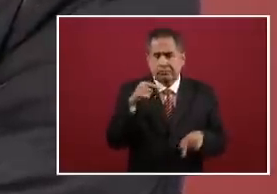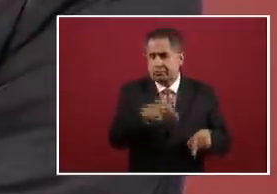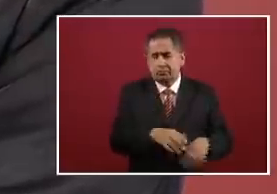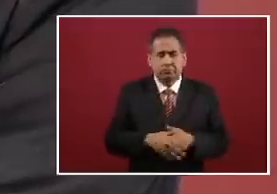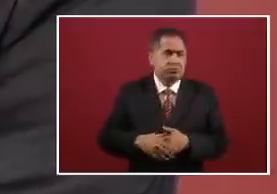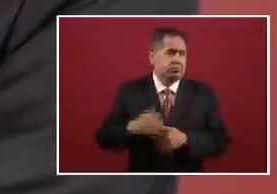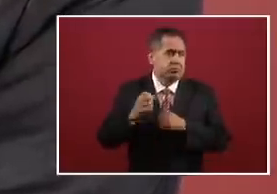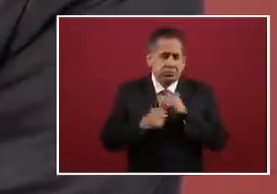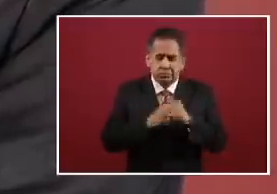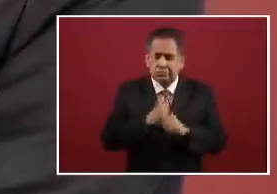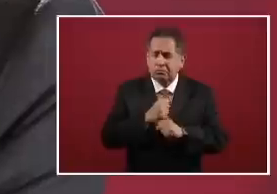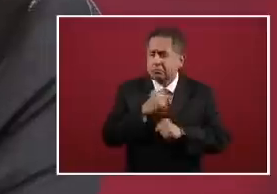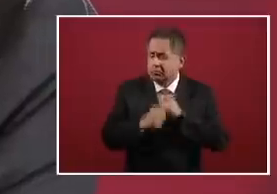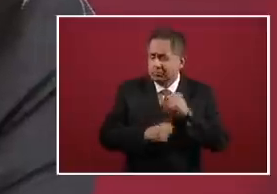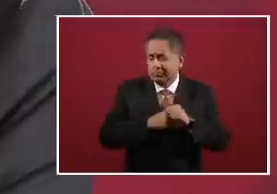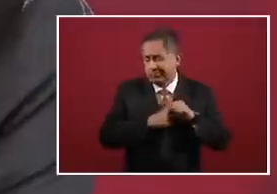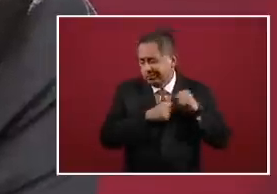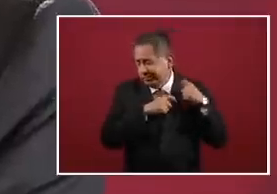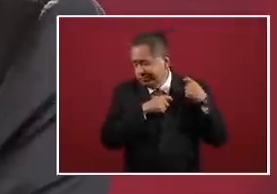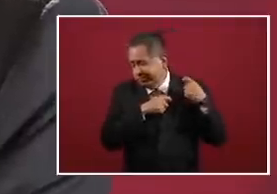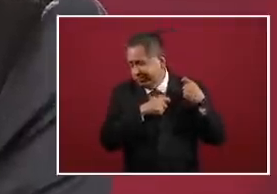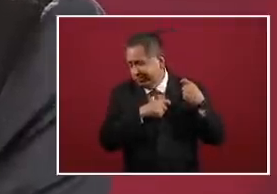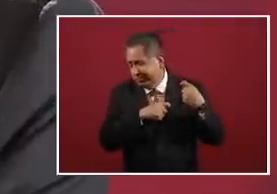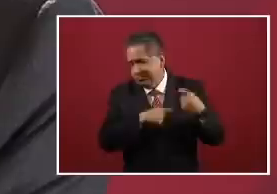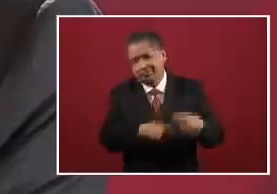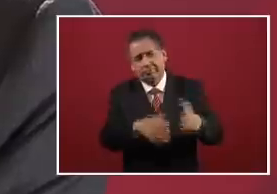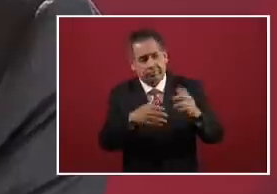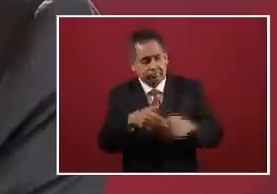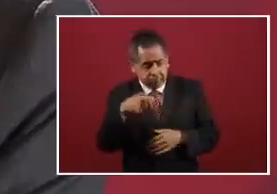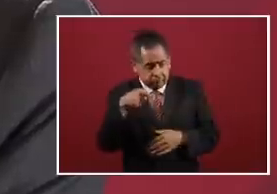como lo ha sido por siglos.